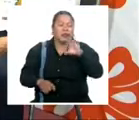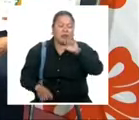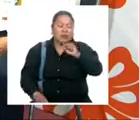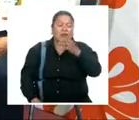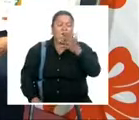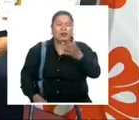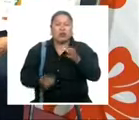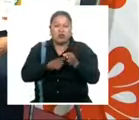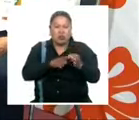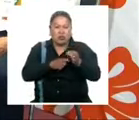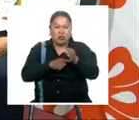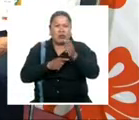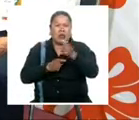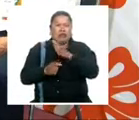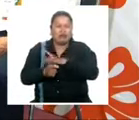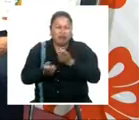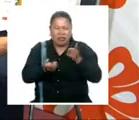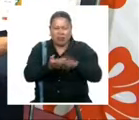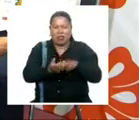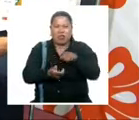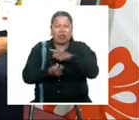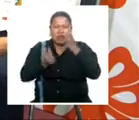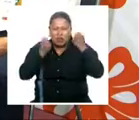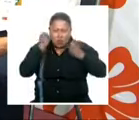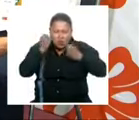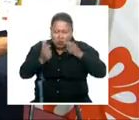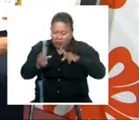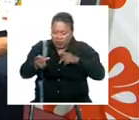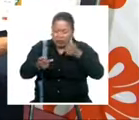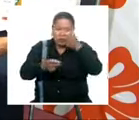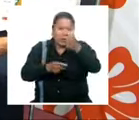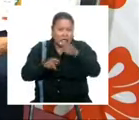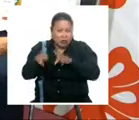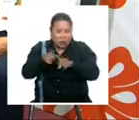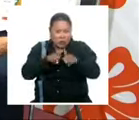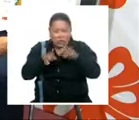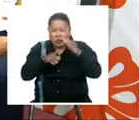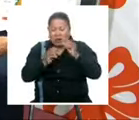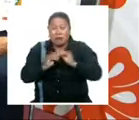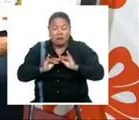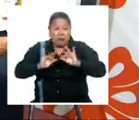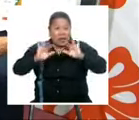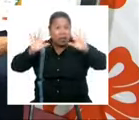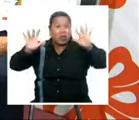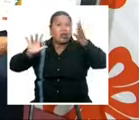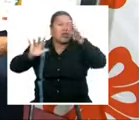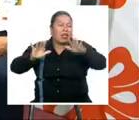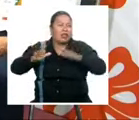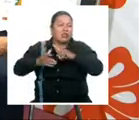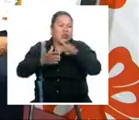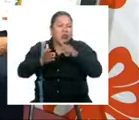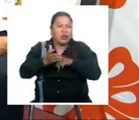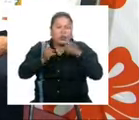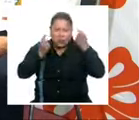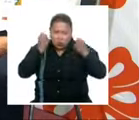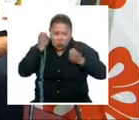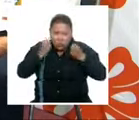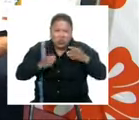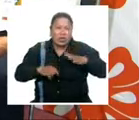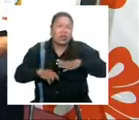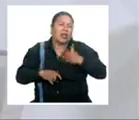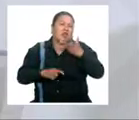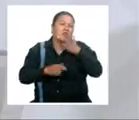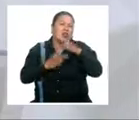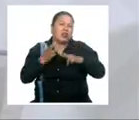65 municipios con vocación turística, de nuestros 6 pueblos mágicos, de nuestras 10 rutas turísticas que engloban las